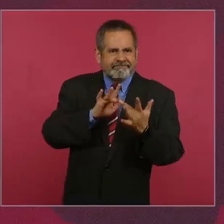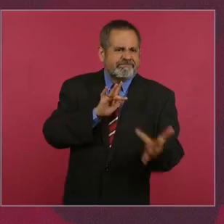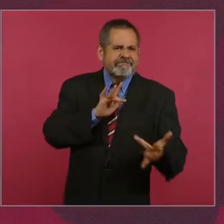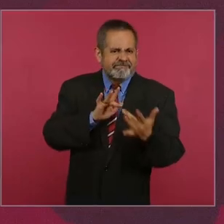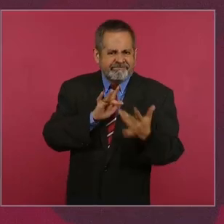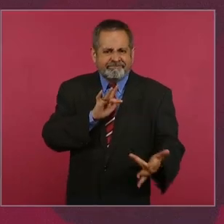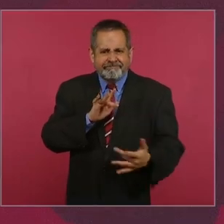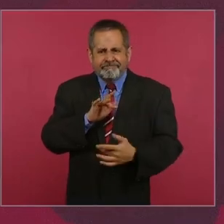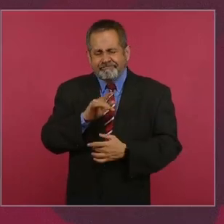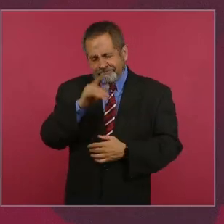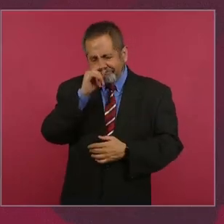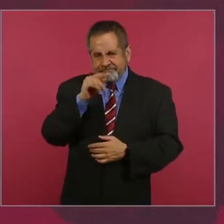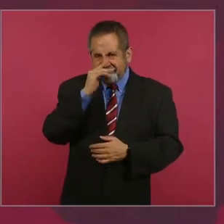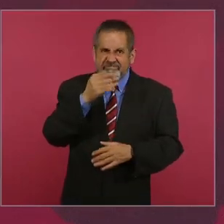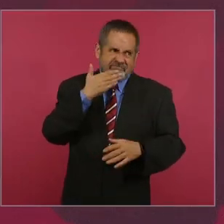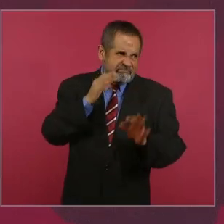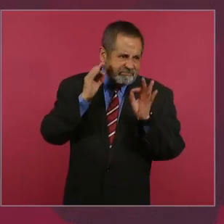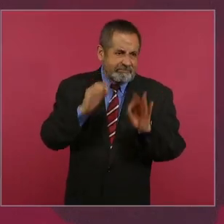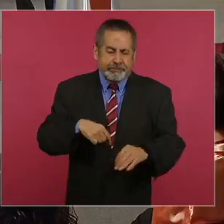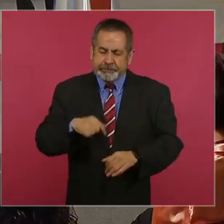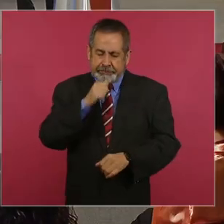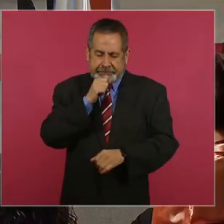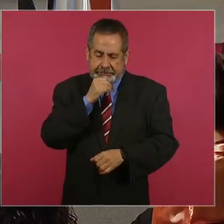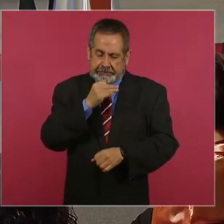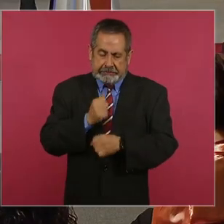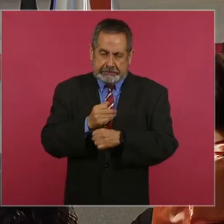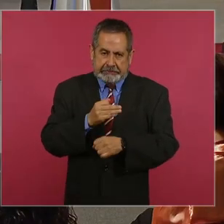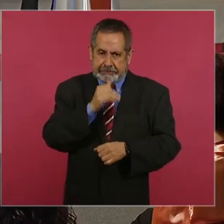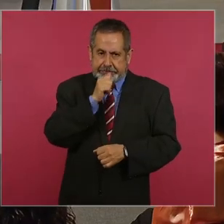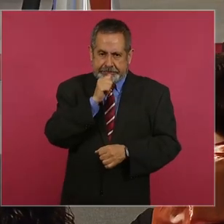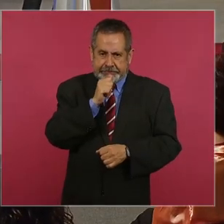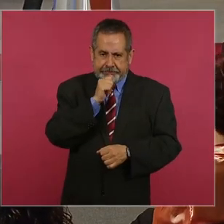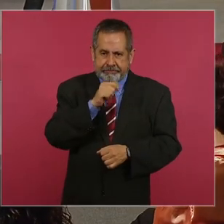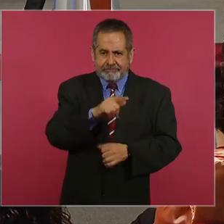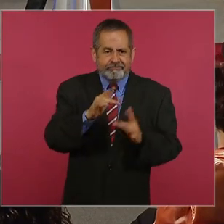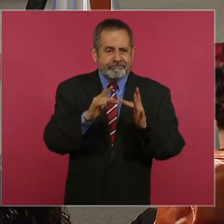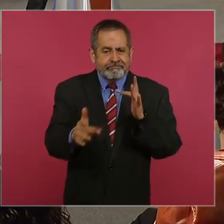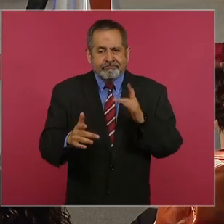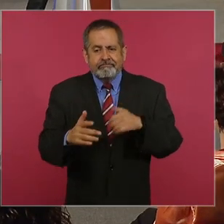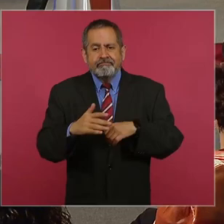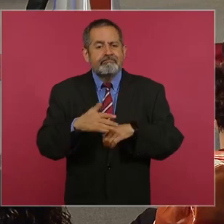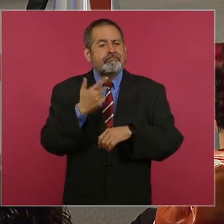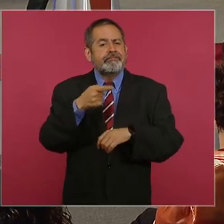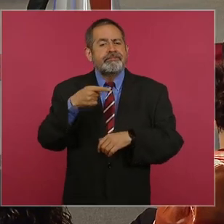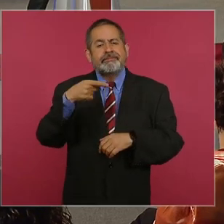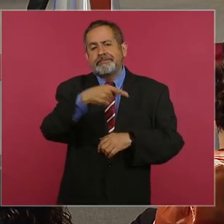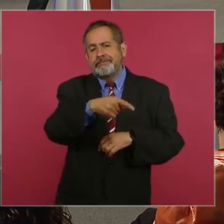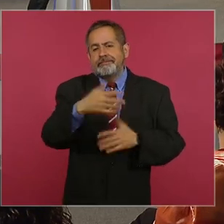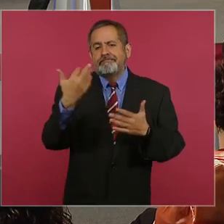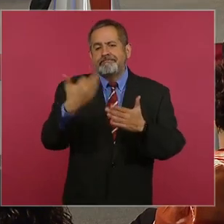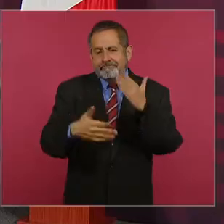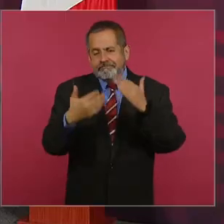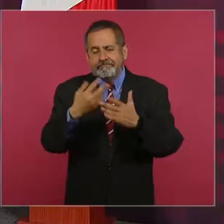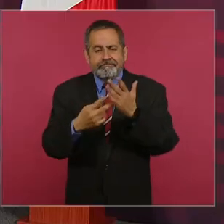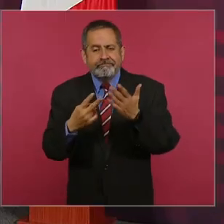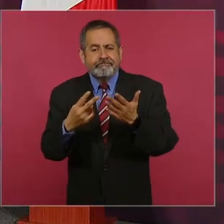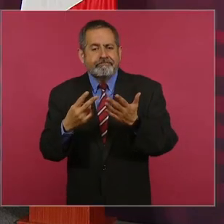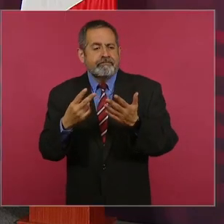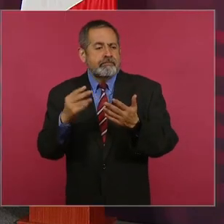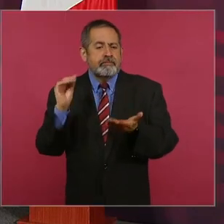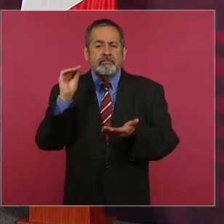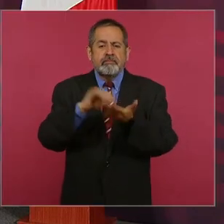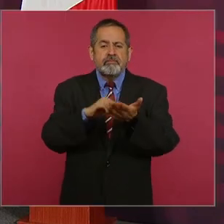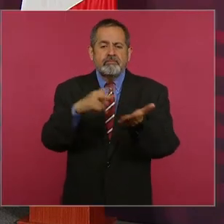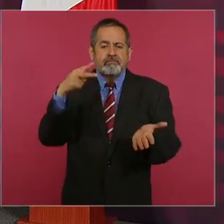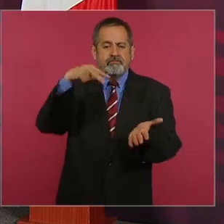funciona adecuadamente, porque está muy vinculado con la instalación de